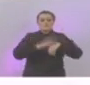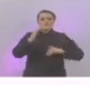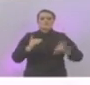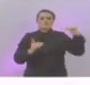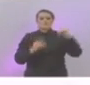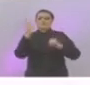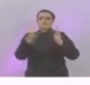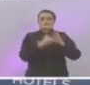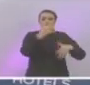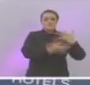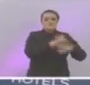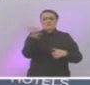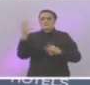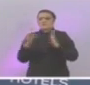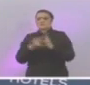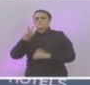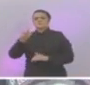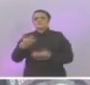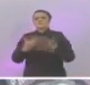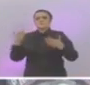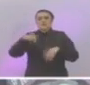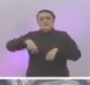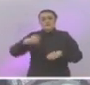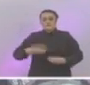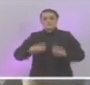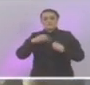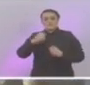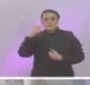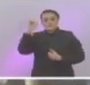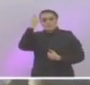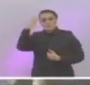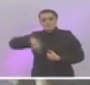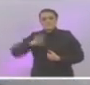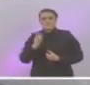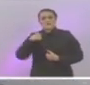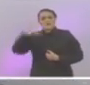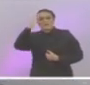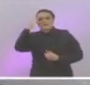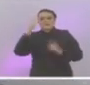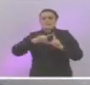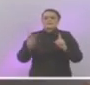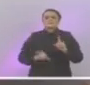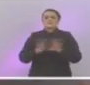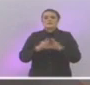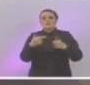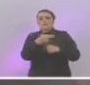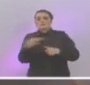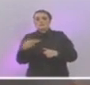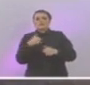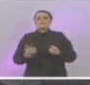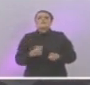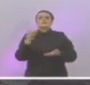De 2015 al 2018, la capital potosina ha sido líder nacional en ocupación hotelera